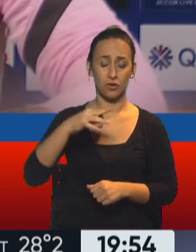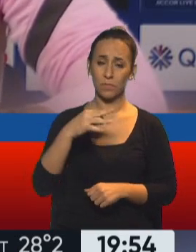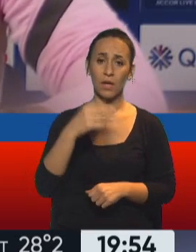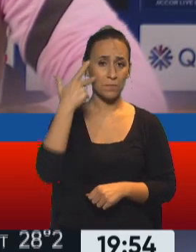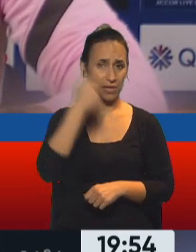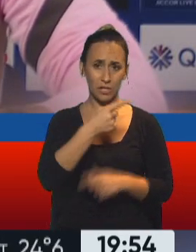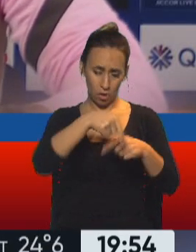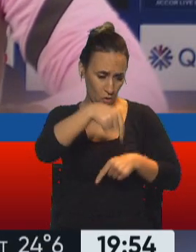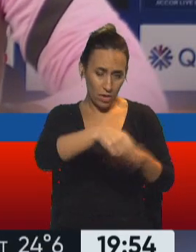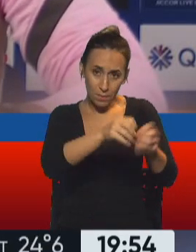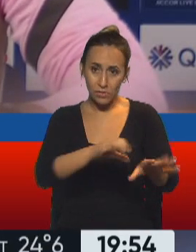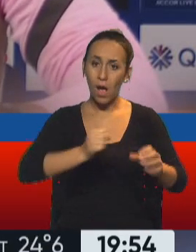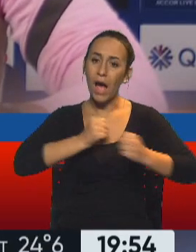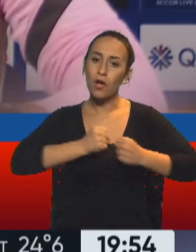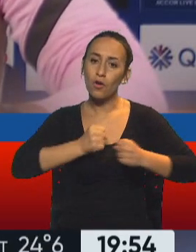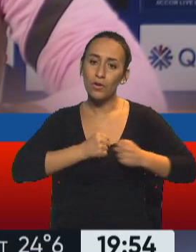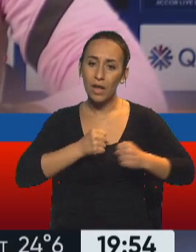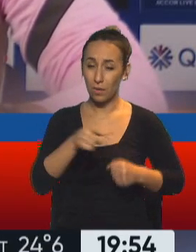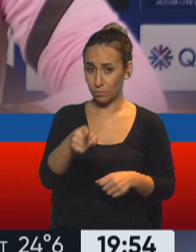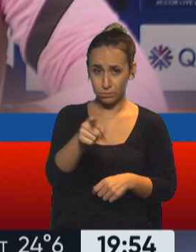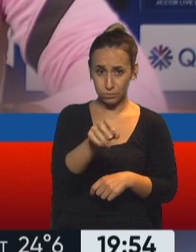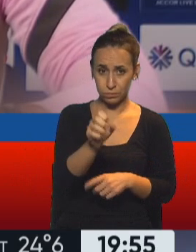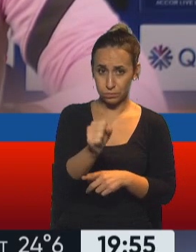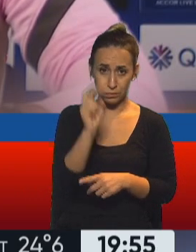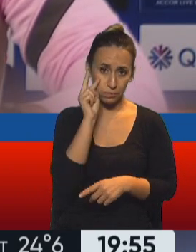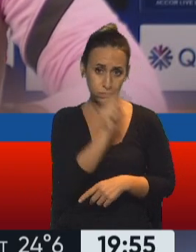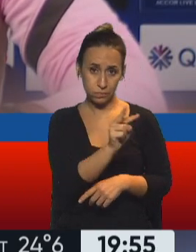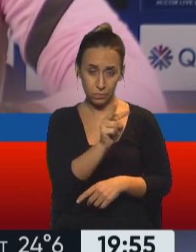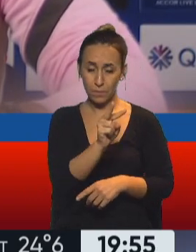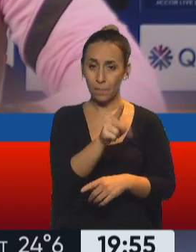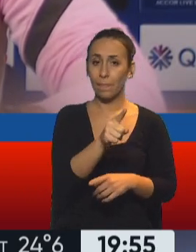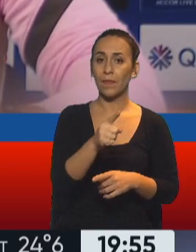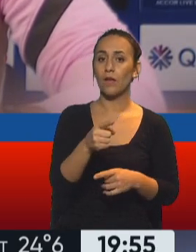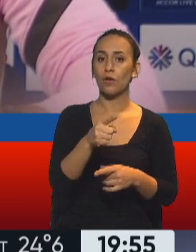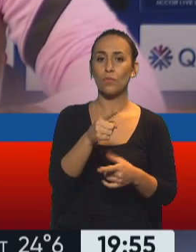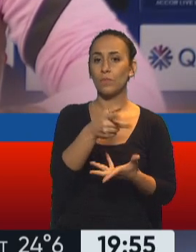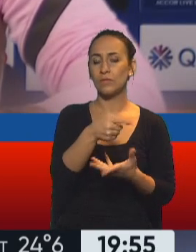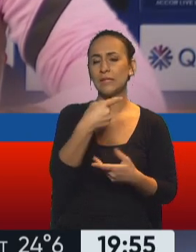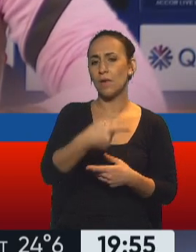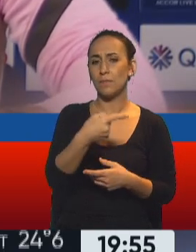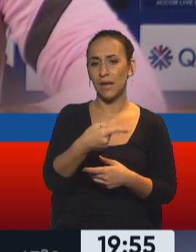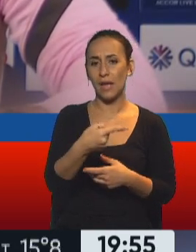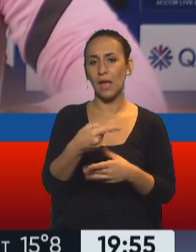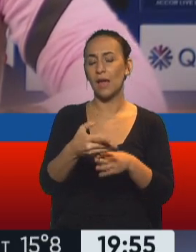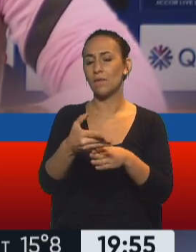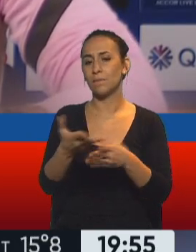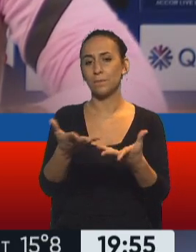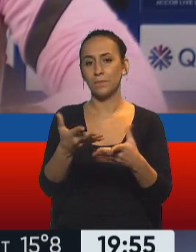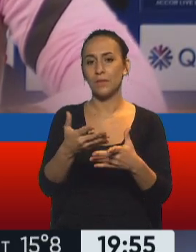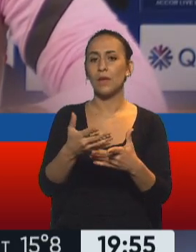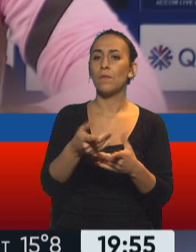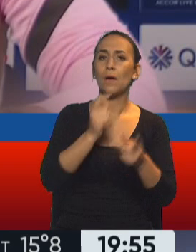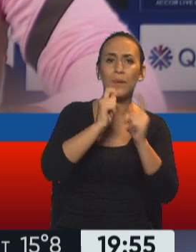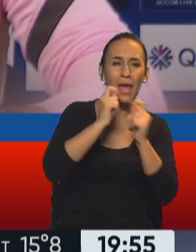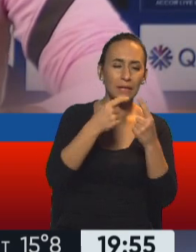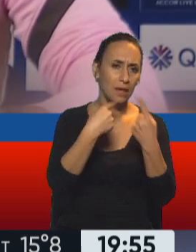como ya ustedes han visto en el punto medical que siempre damos antes de la rueda de